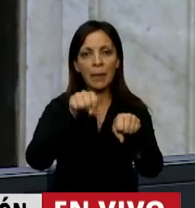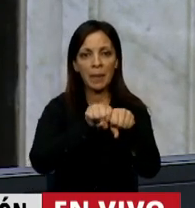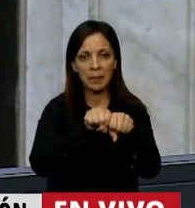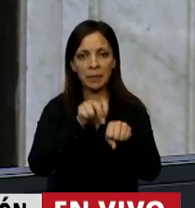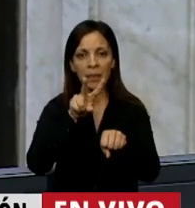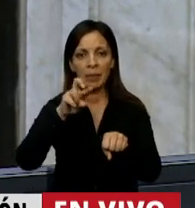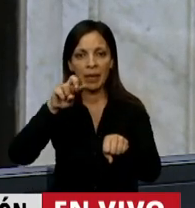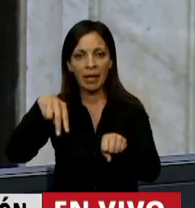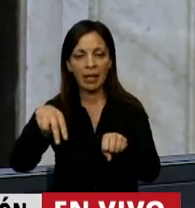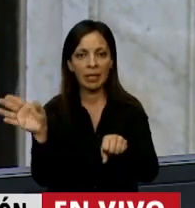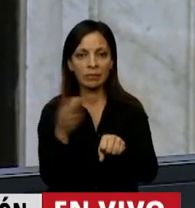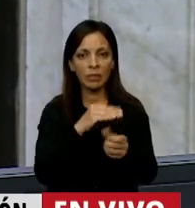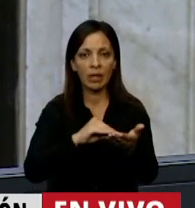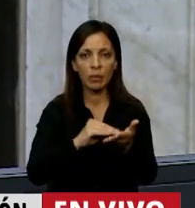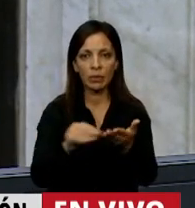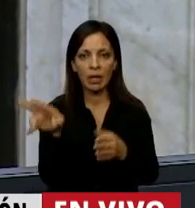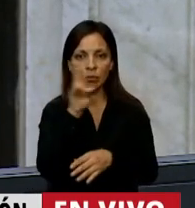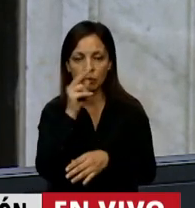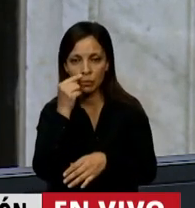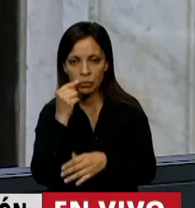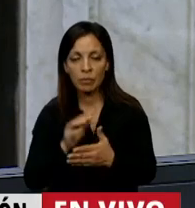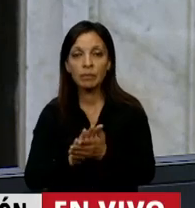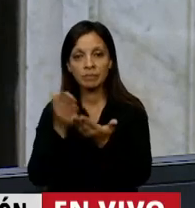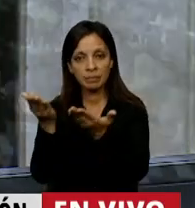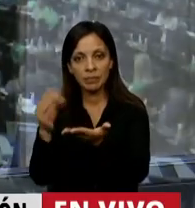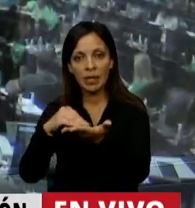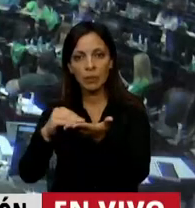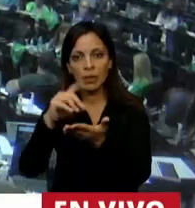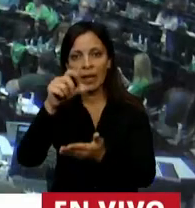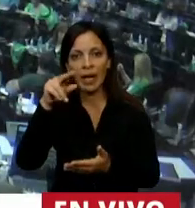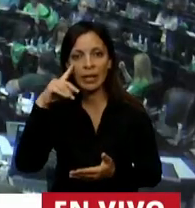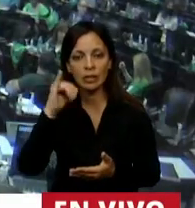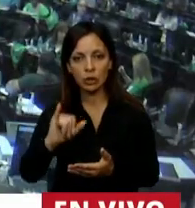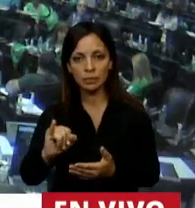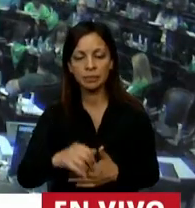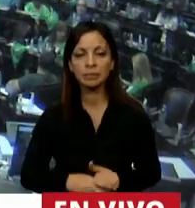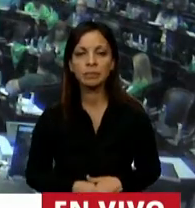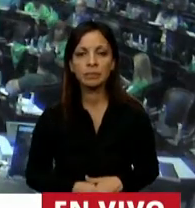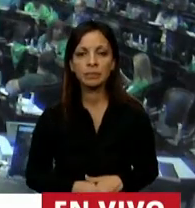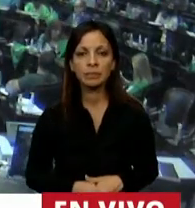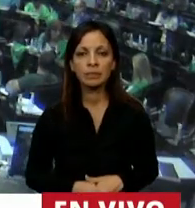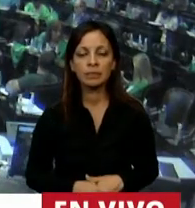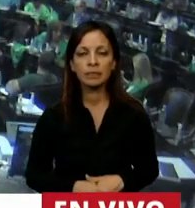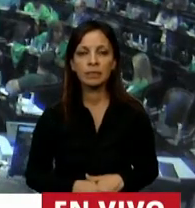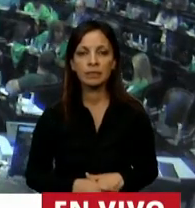y diputadas. Diputada Ana Carla Carrizo. Gracias, señor presidente.